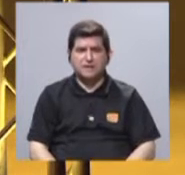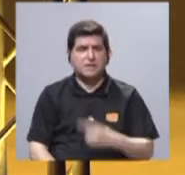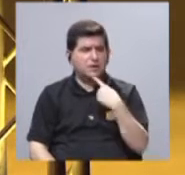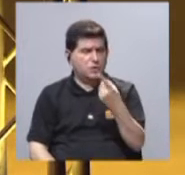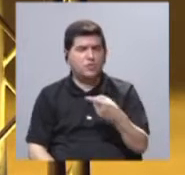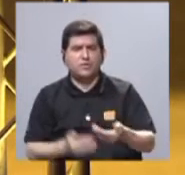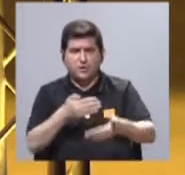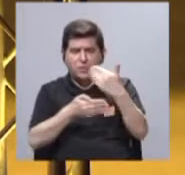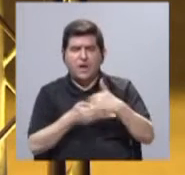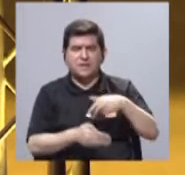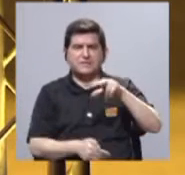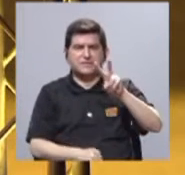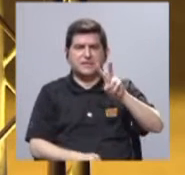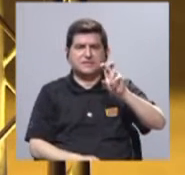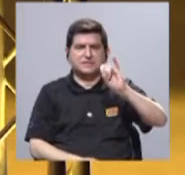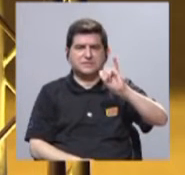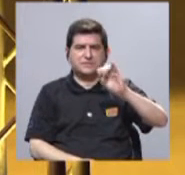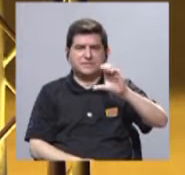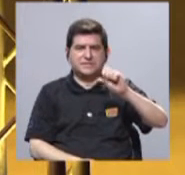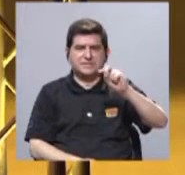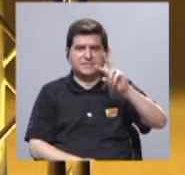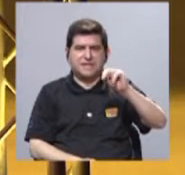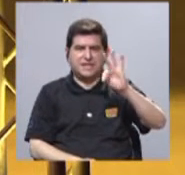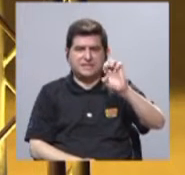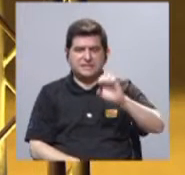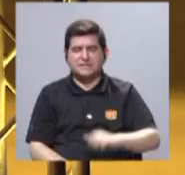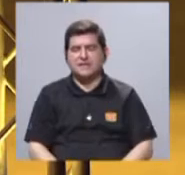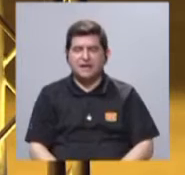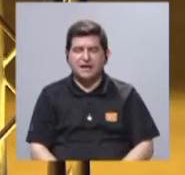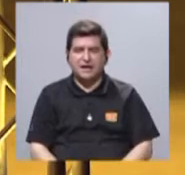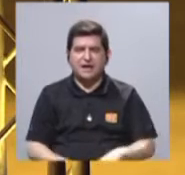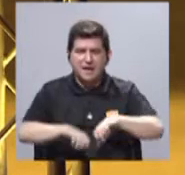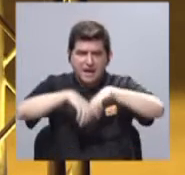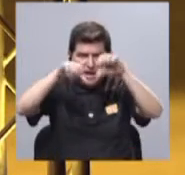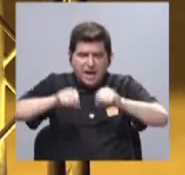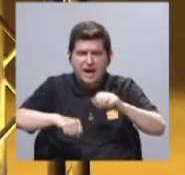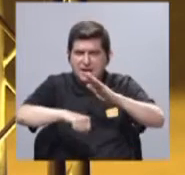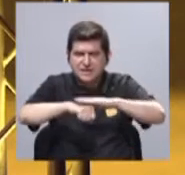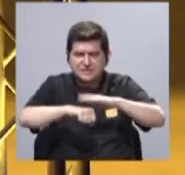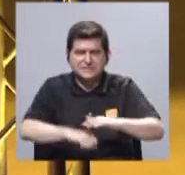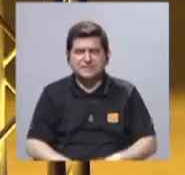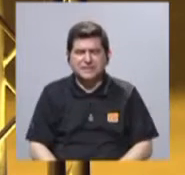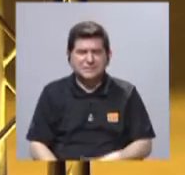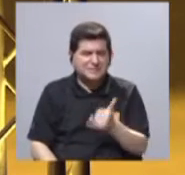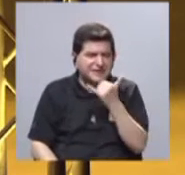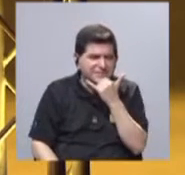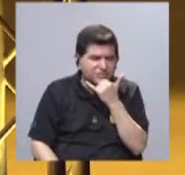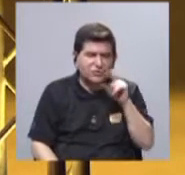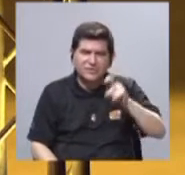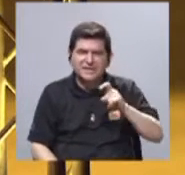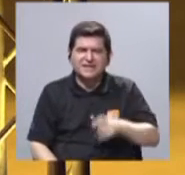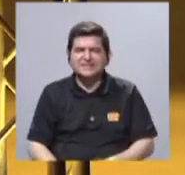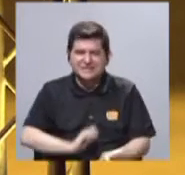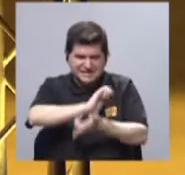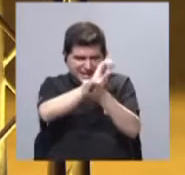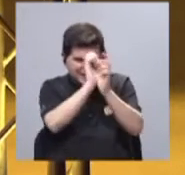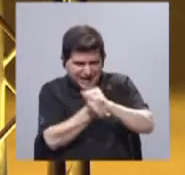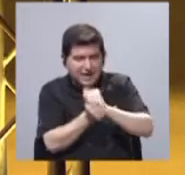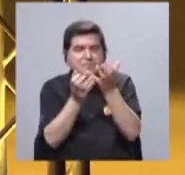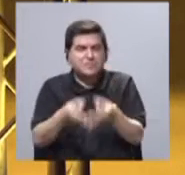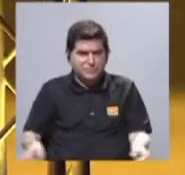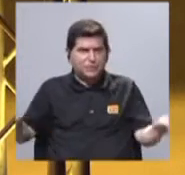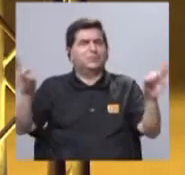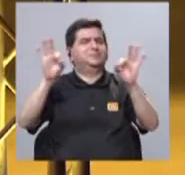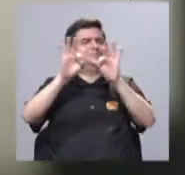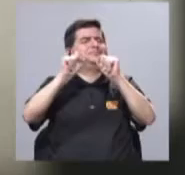vicente lo señalamos muy claro que el sistema de patentes tiene demasiadas imperfecciones como para no pensar en reformarlo y reformar lo de